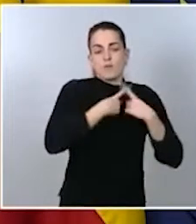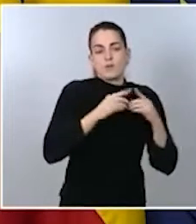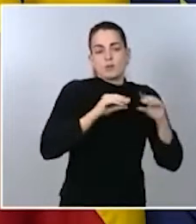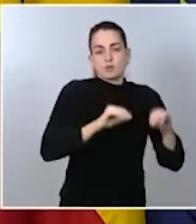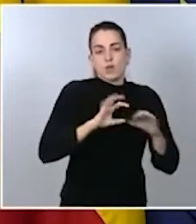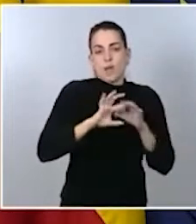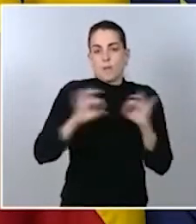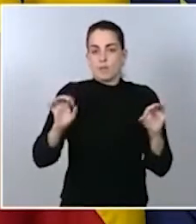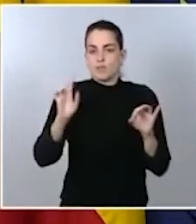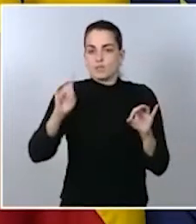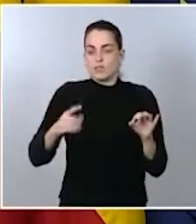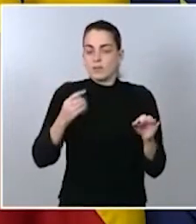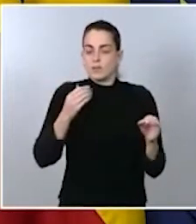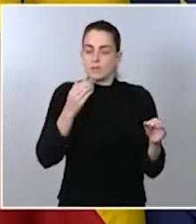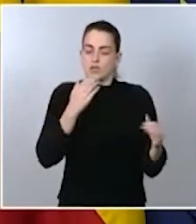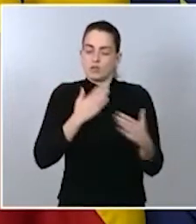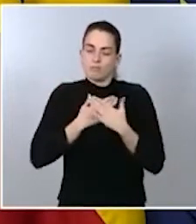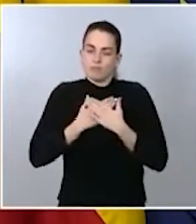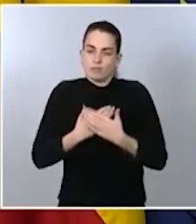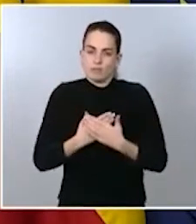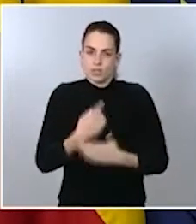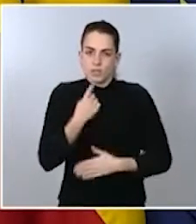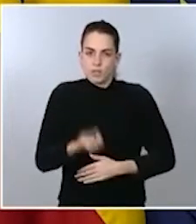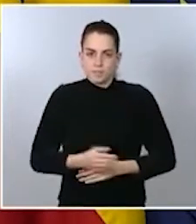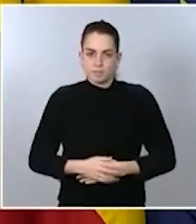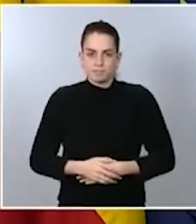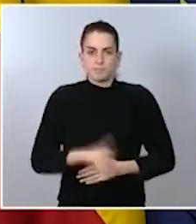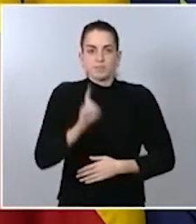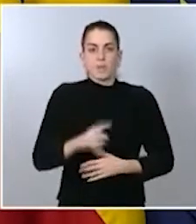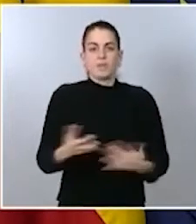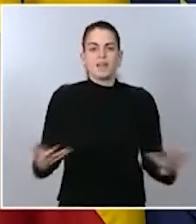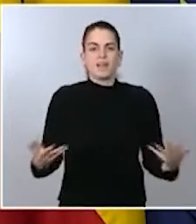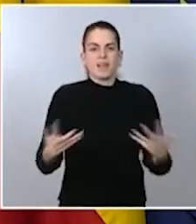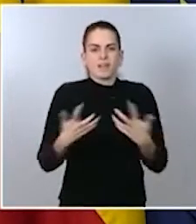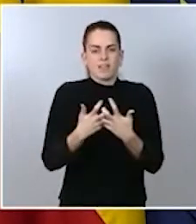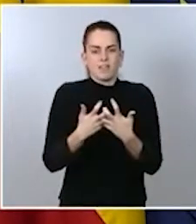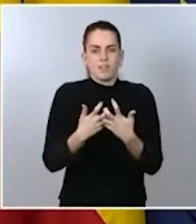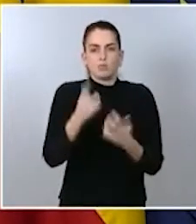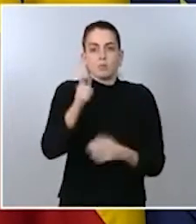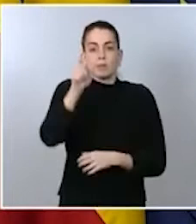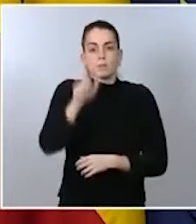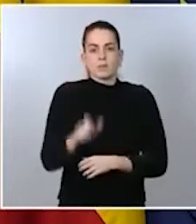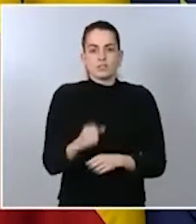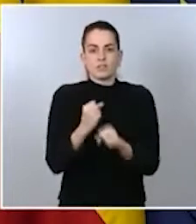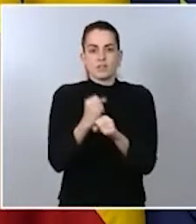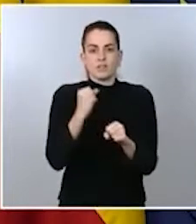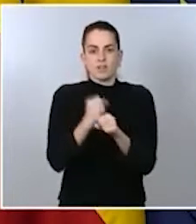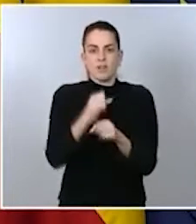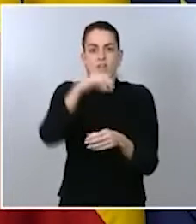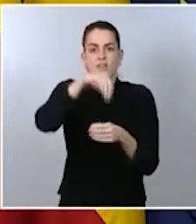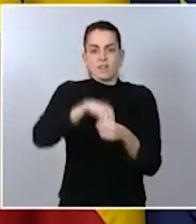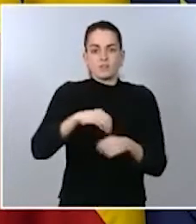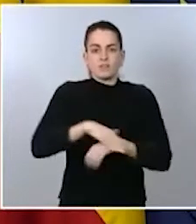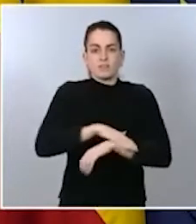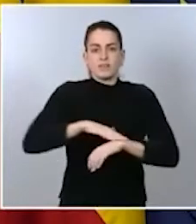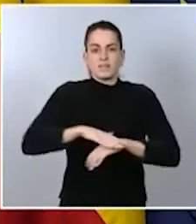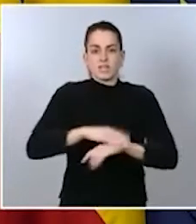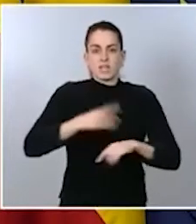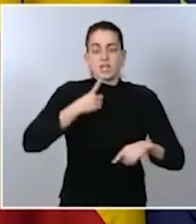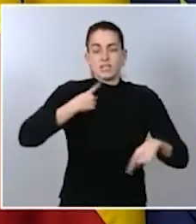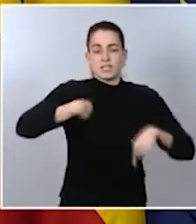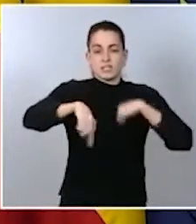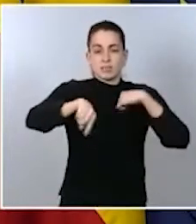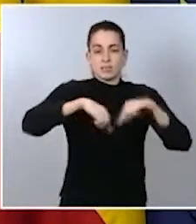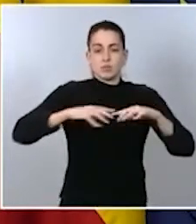hemos de reseñar el accidente que sufrió un operario del ministerio de transportes movilidad y agenda urbana